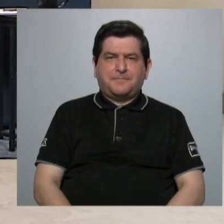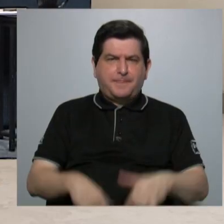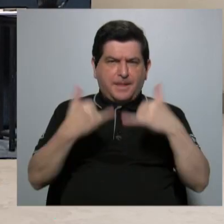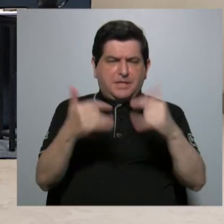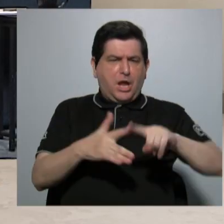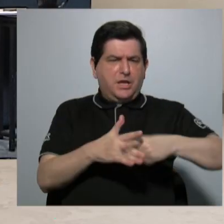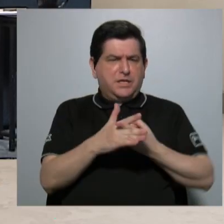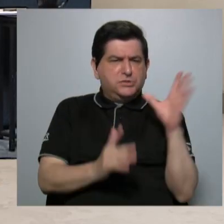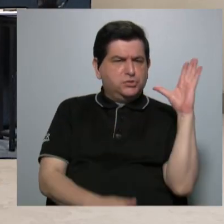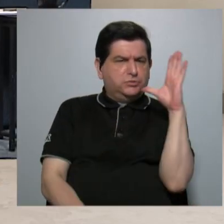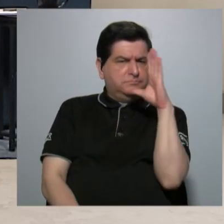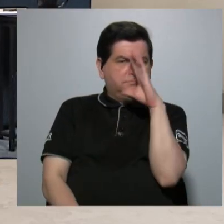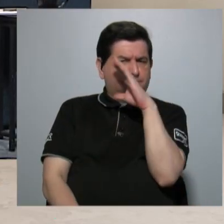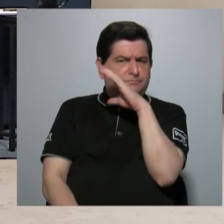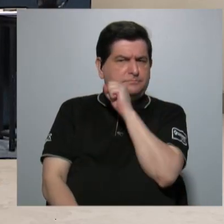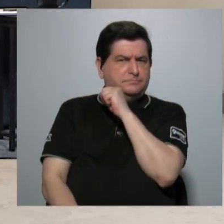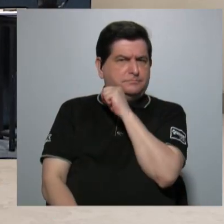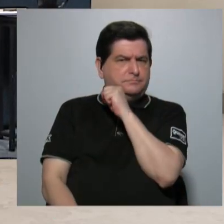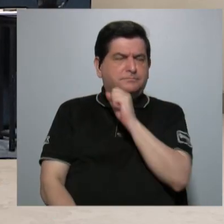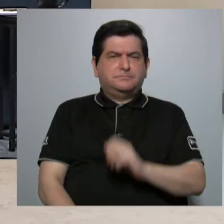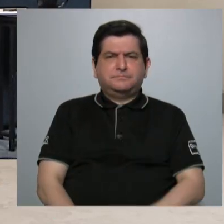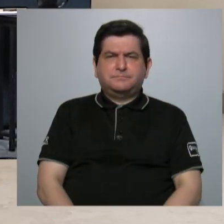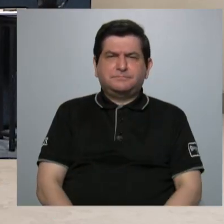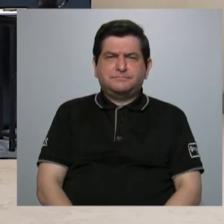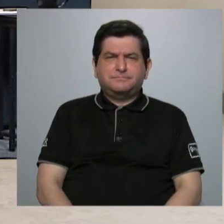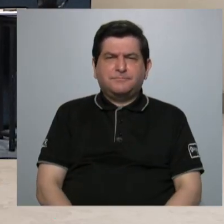ya empiezo a percibir como